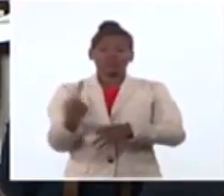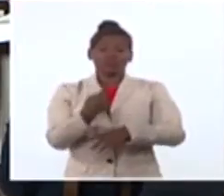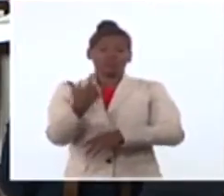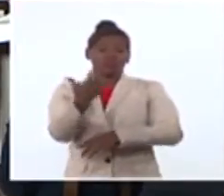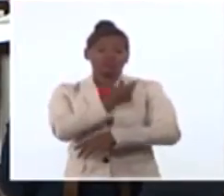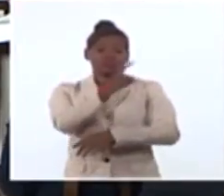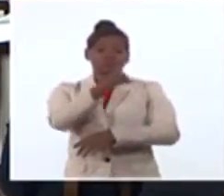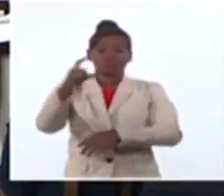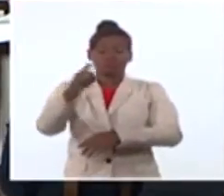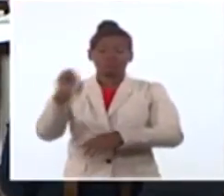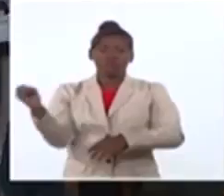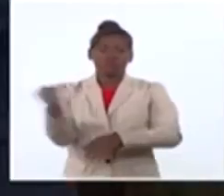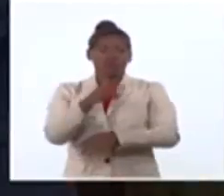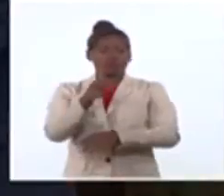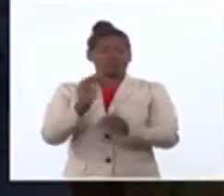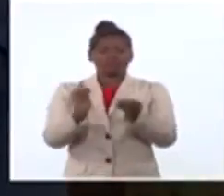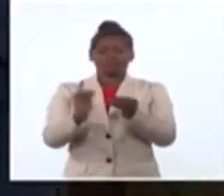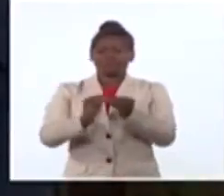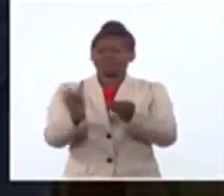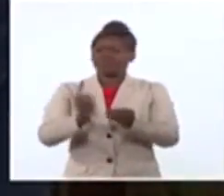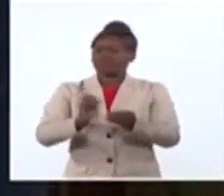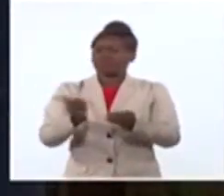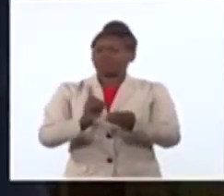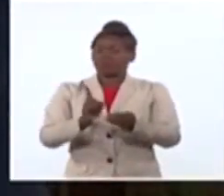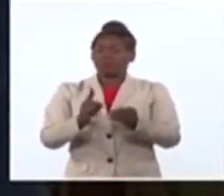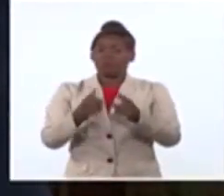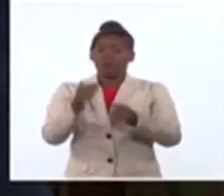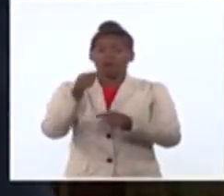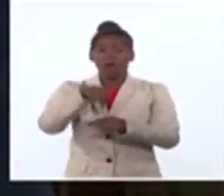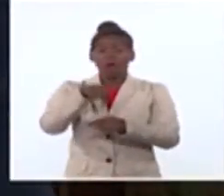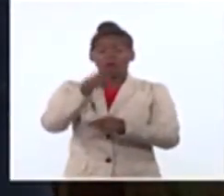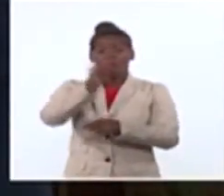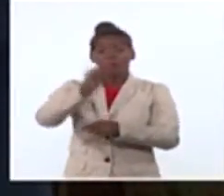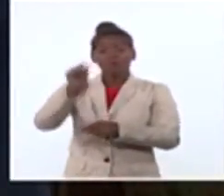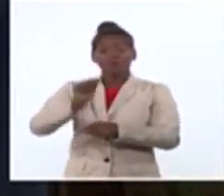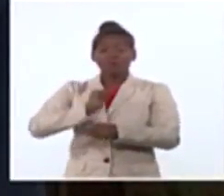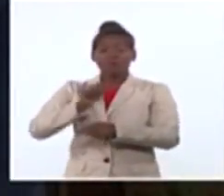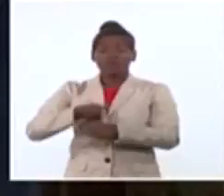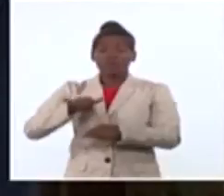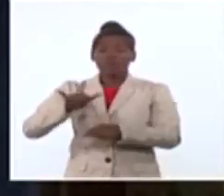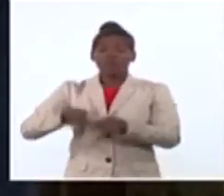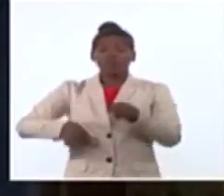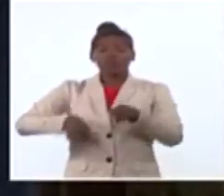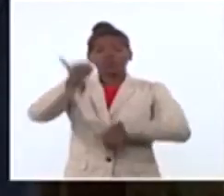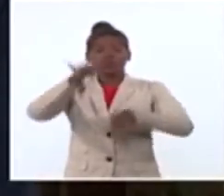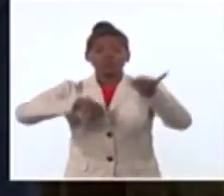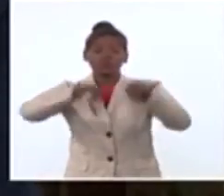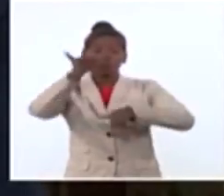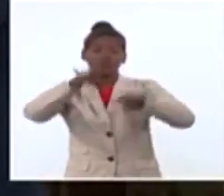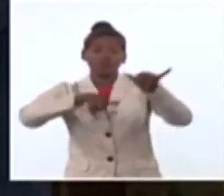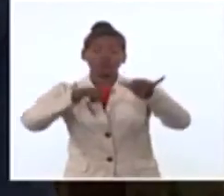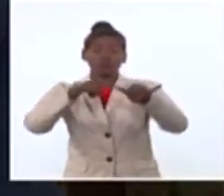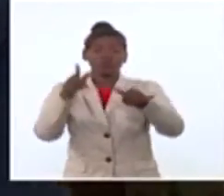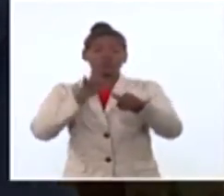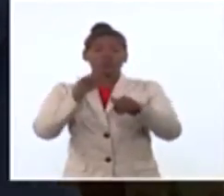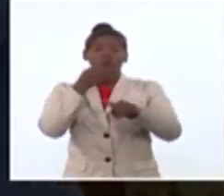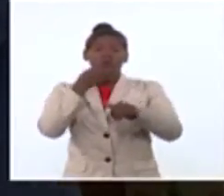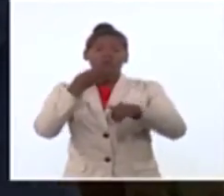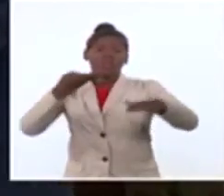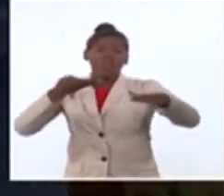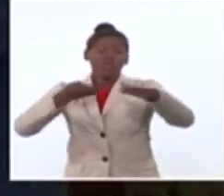discriminatorio que no se permita a los cubanos entrar a territorio